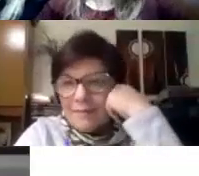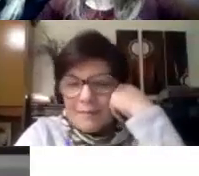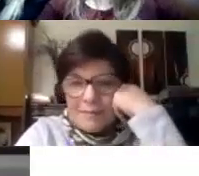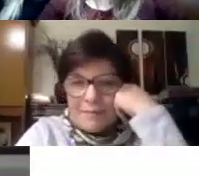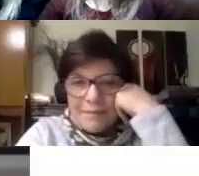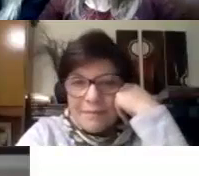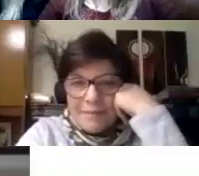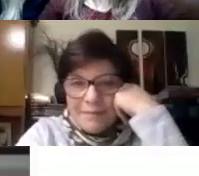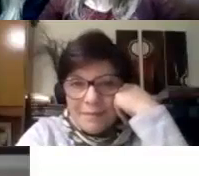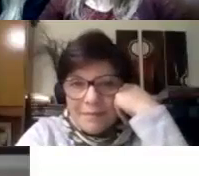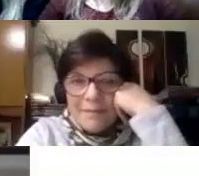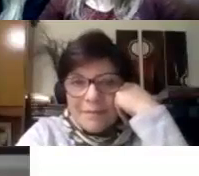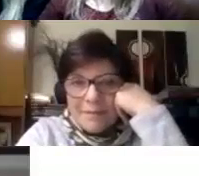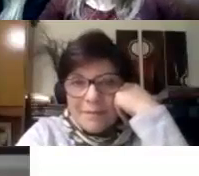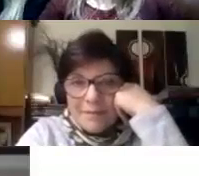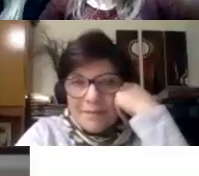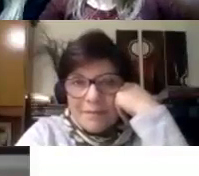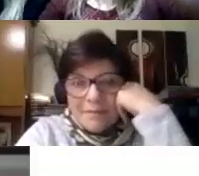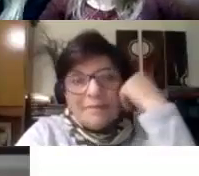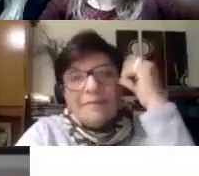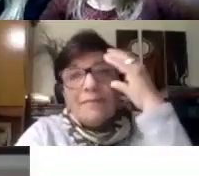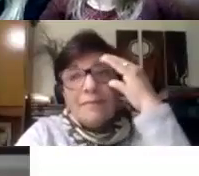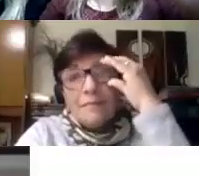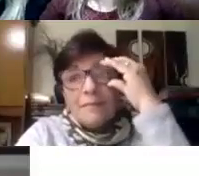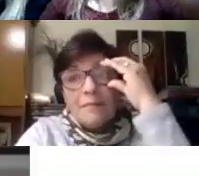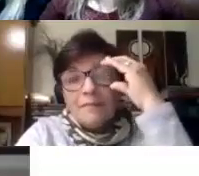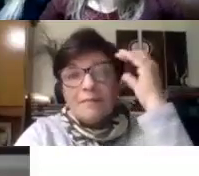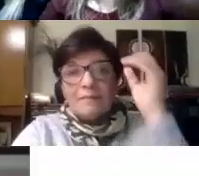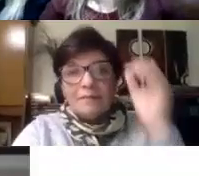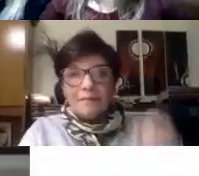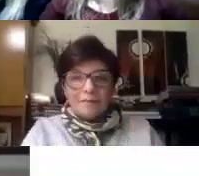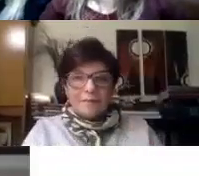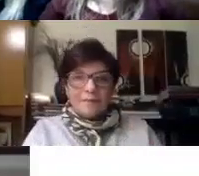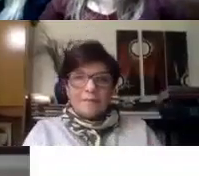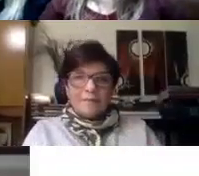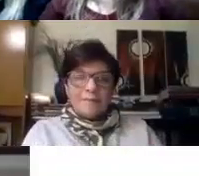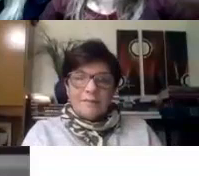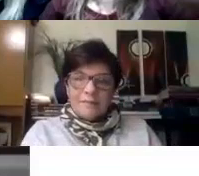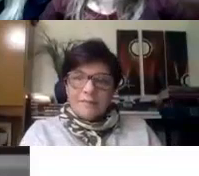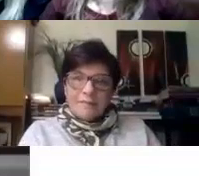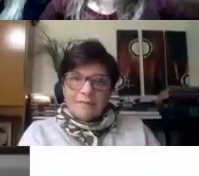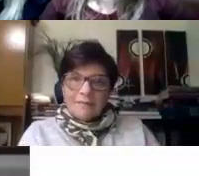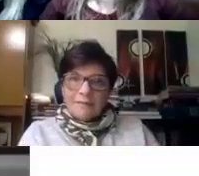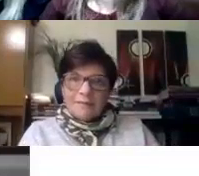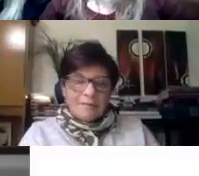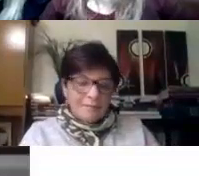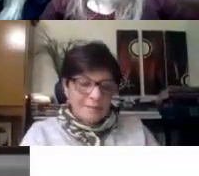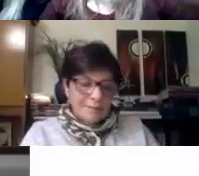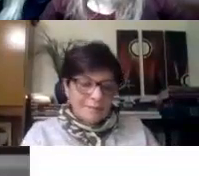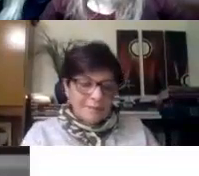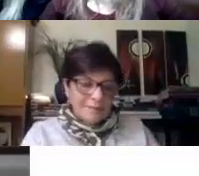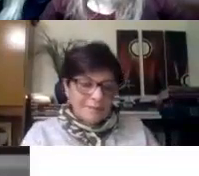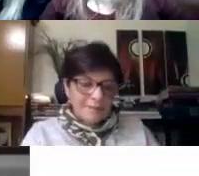una persona con discapacidad motora aguda. Está la doctora Ramos Bardén,